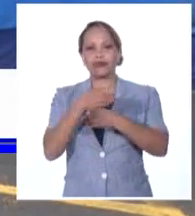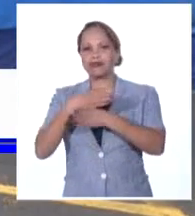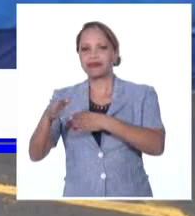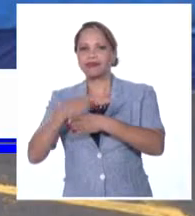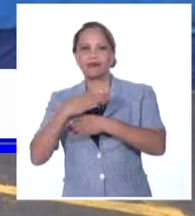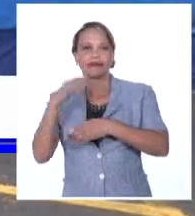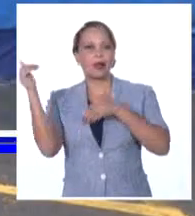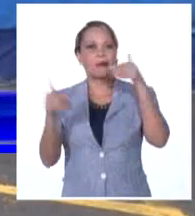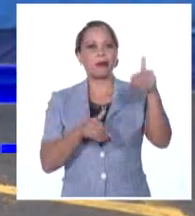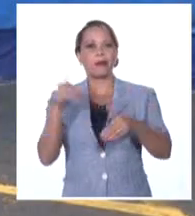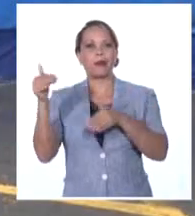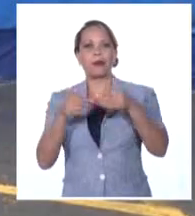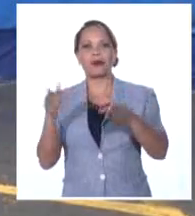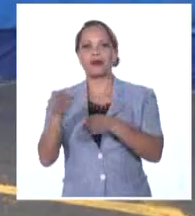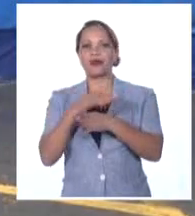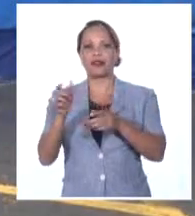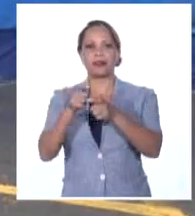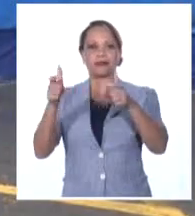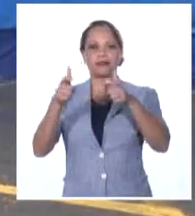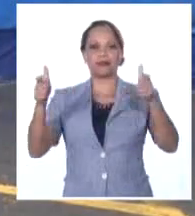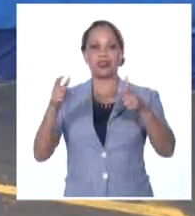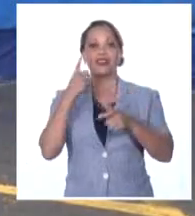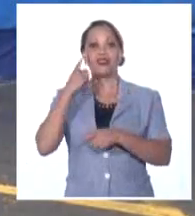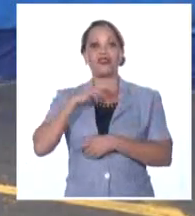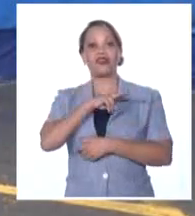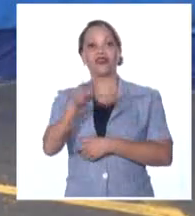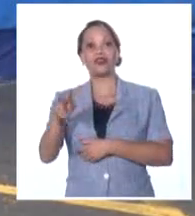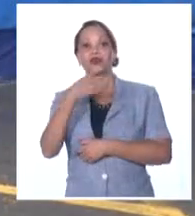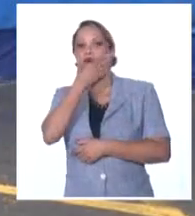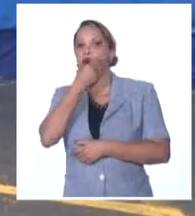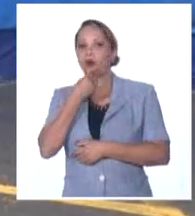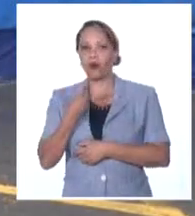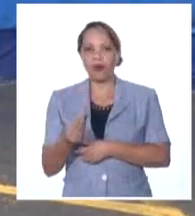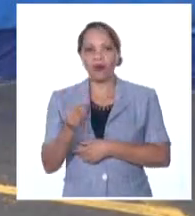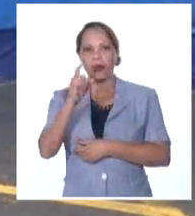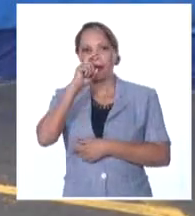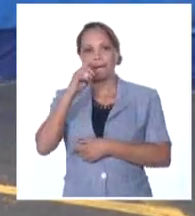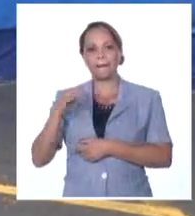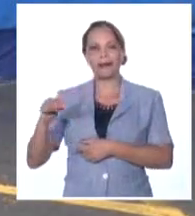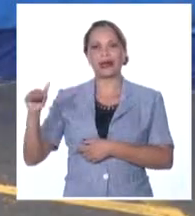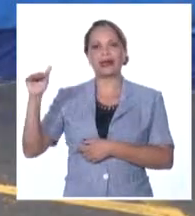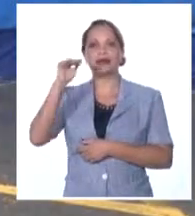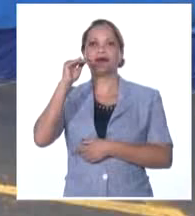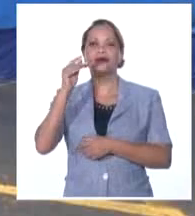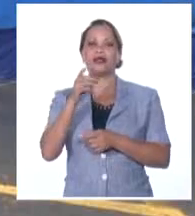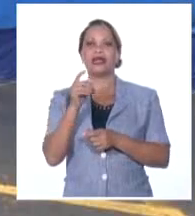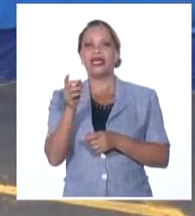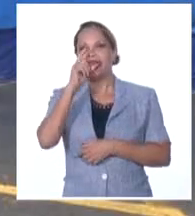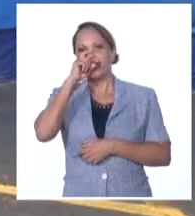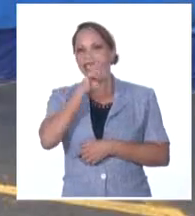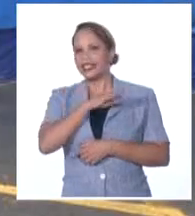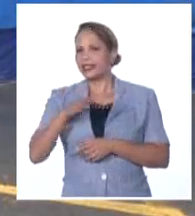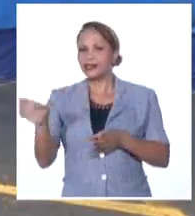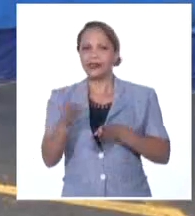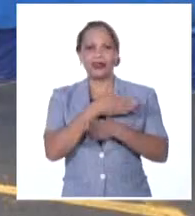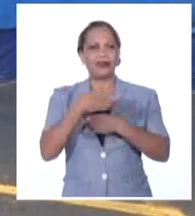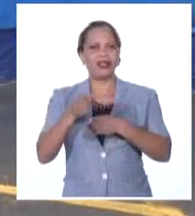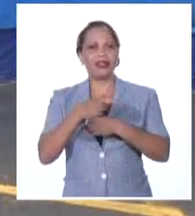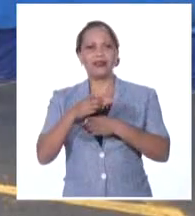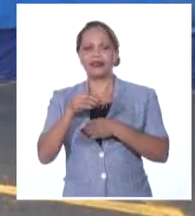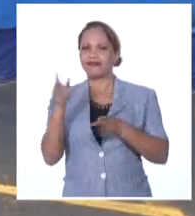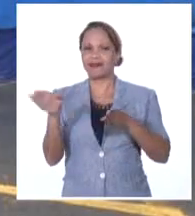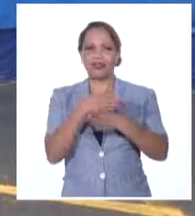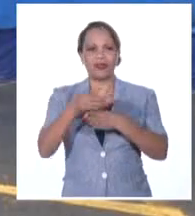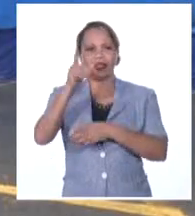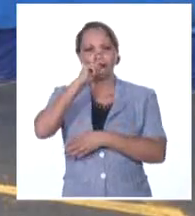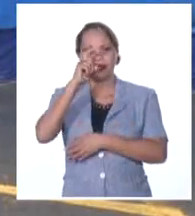gran participación. Lo he visto en todo, en gente joven, en gente mayor, en gente de todas las edades, de